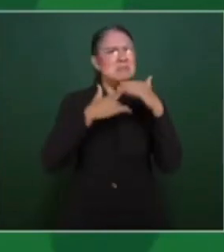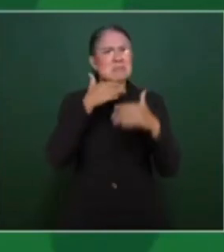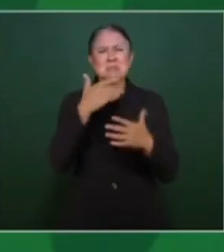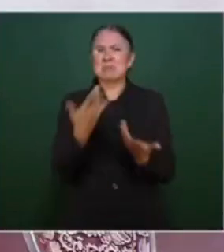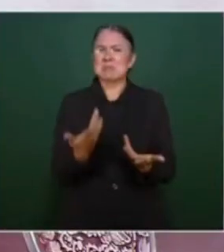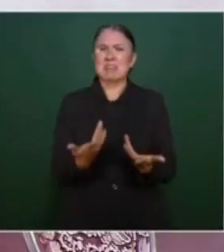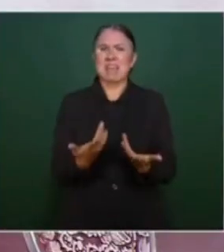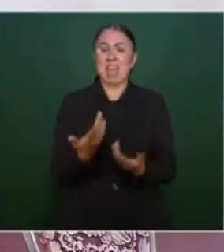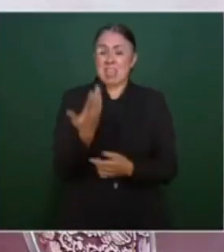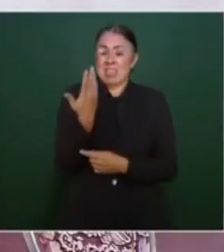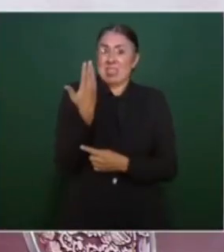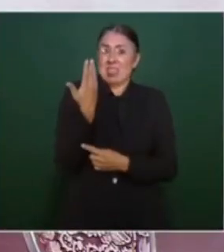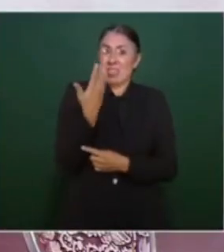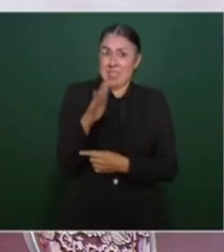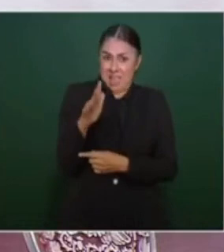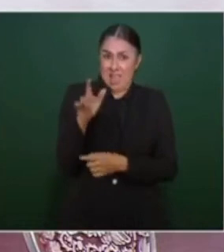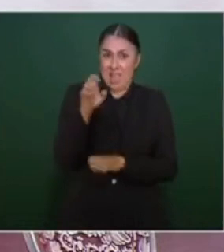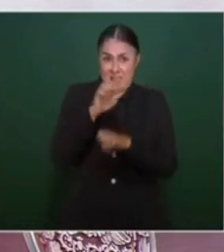empresas